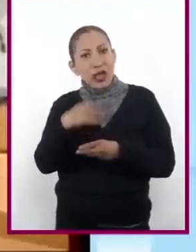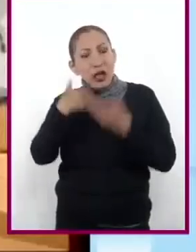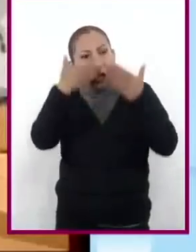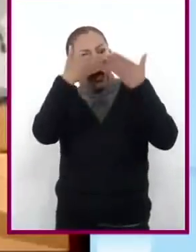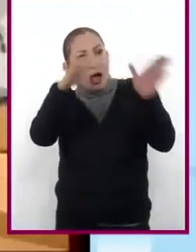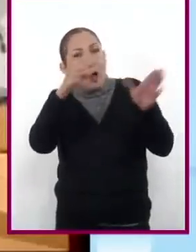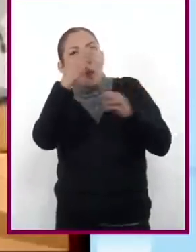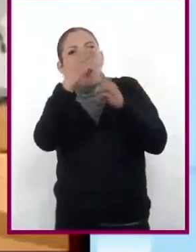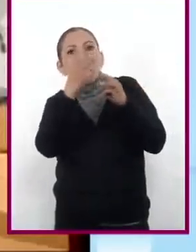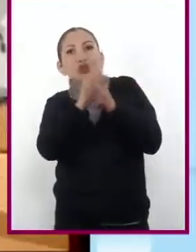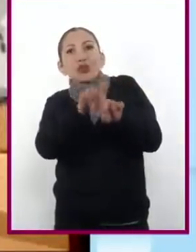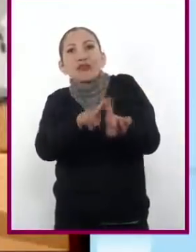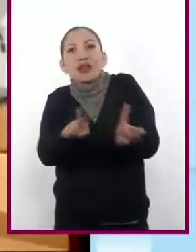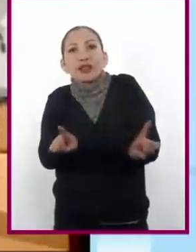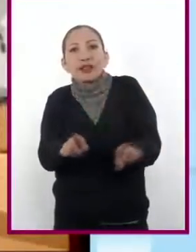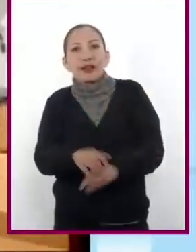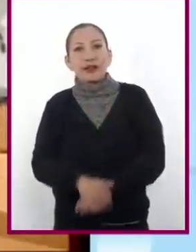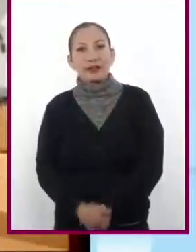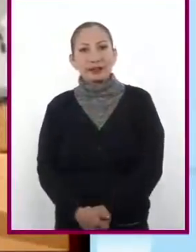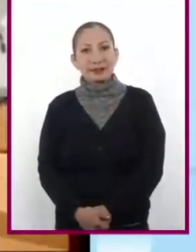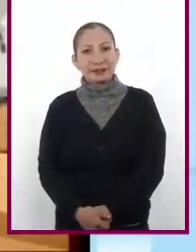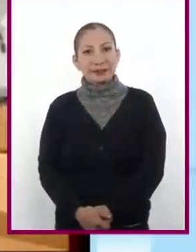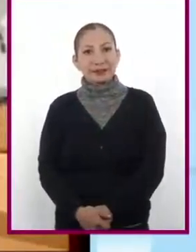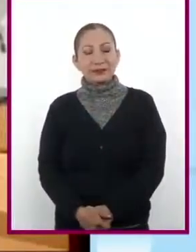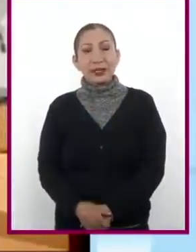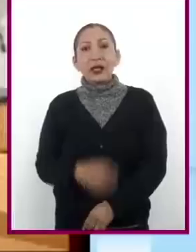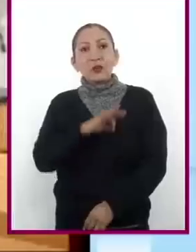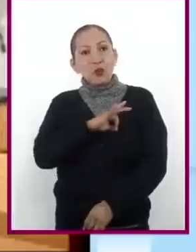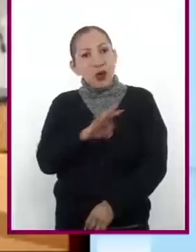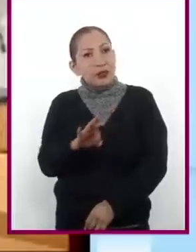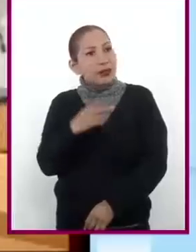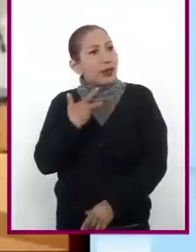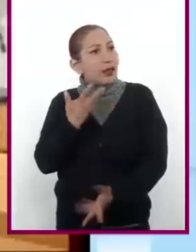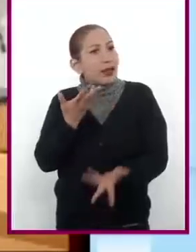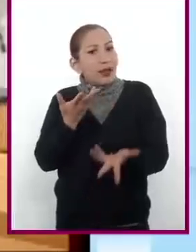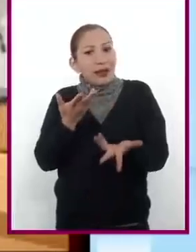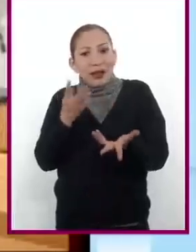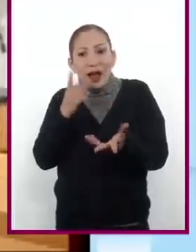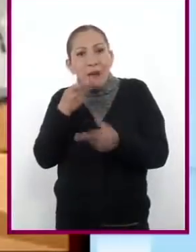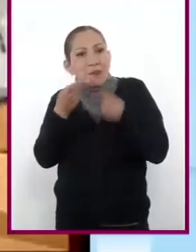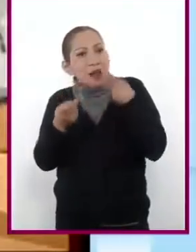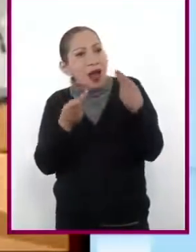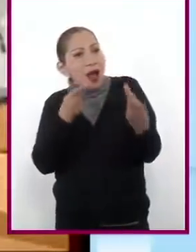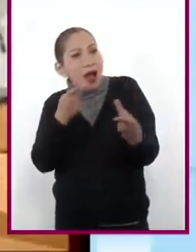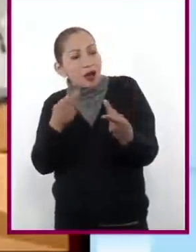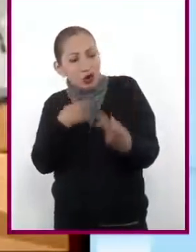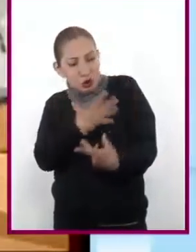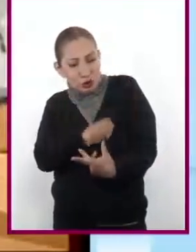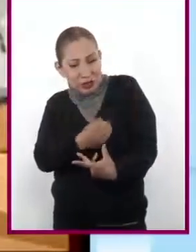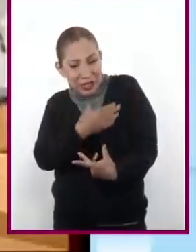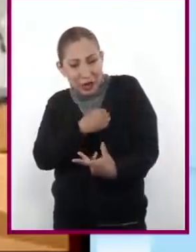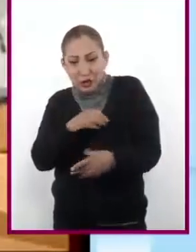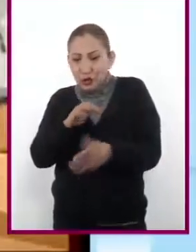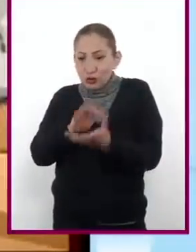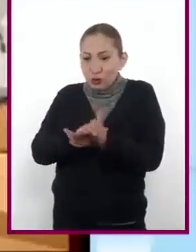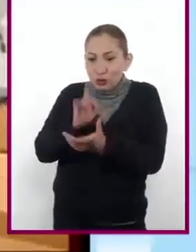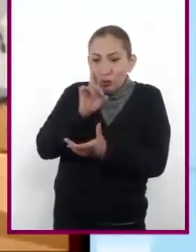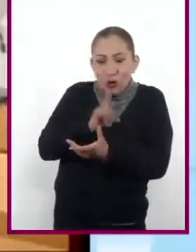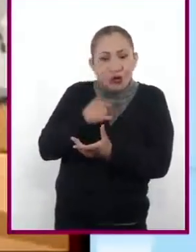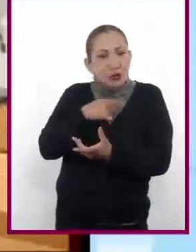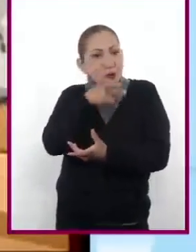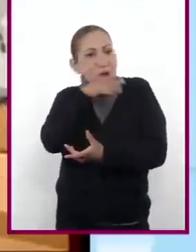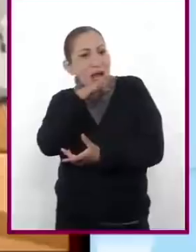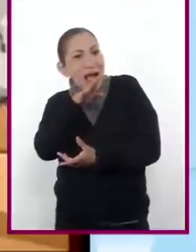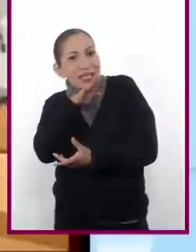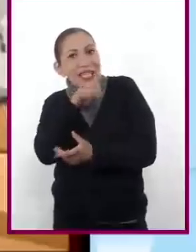posibilidad de ver el mundo de modo distinto. Tiene entonces la posibilidad de hablar con sus hijos, con su mujer, con sus